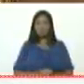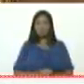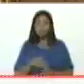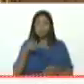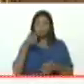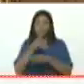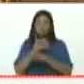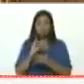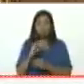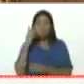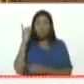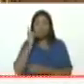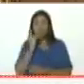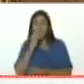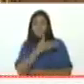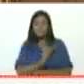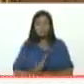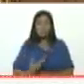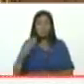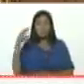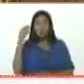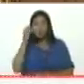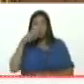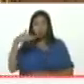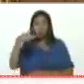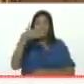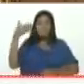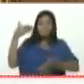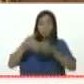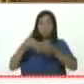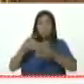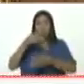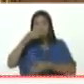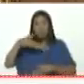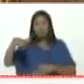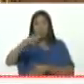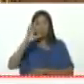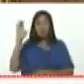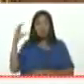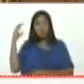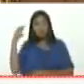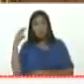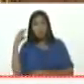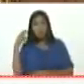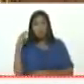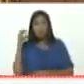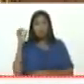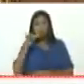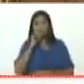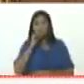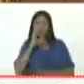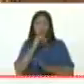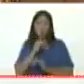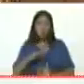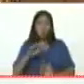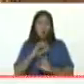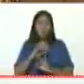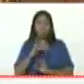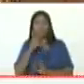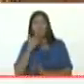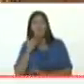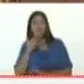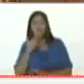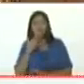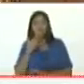dirigido por Iván Duque contra el pueblo colombiano. Ya no es noticia en Colombia. Uno busca en los medios colombianos.